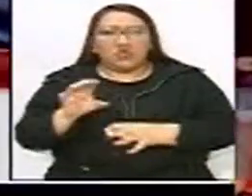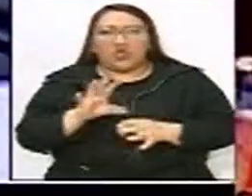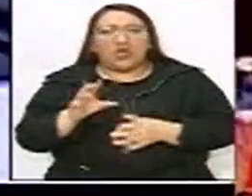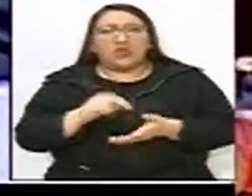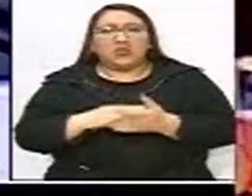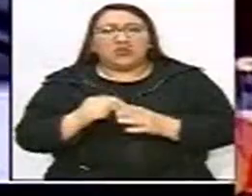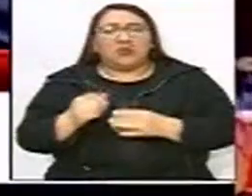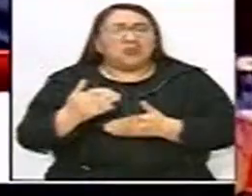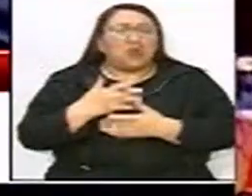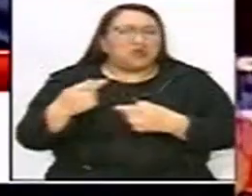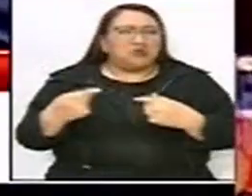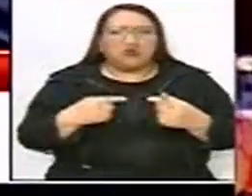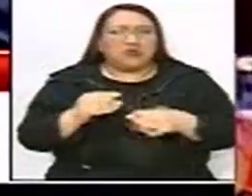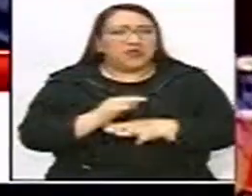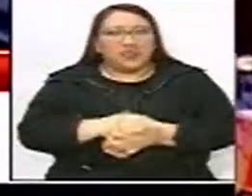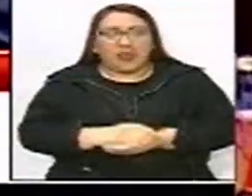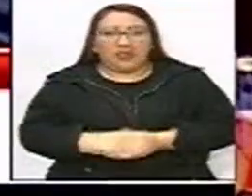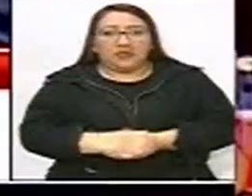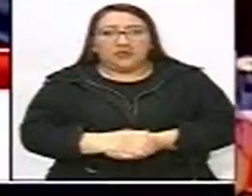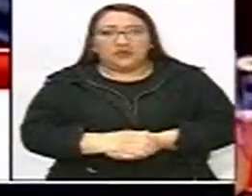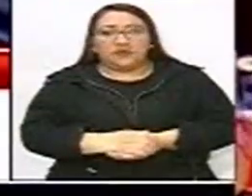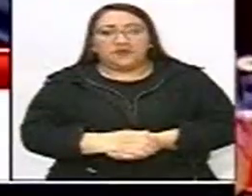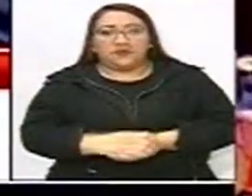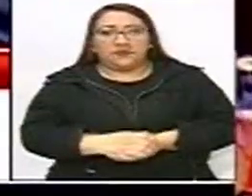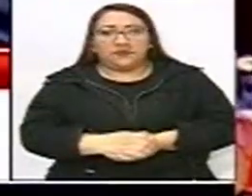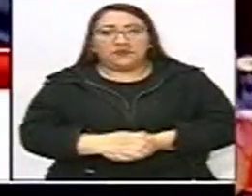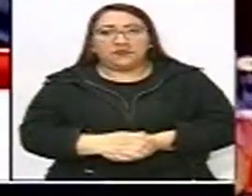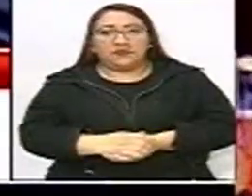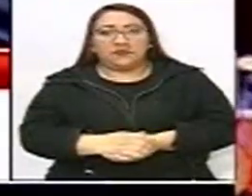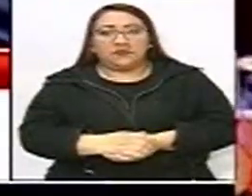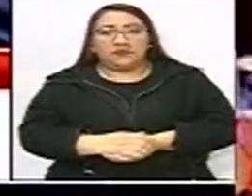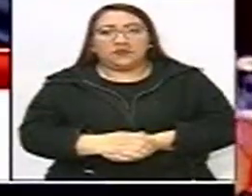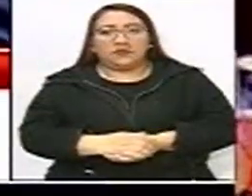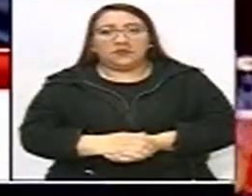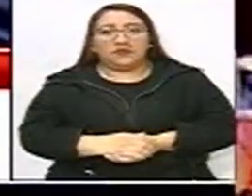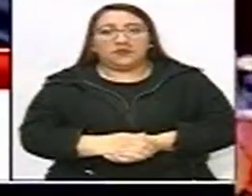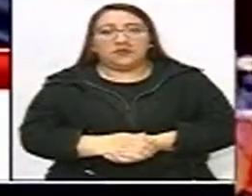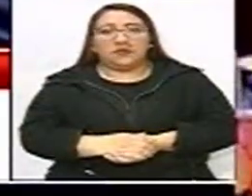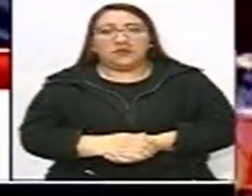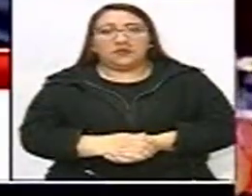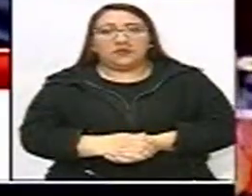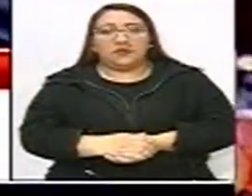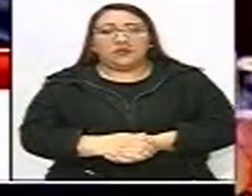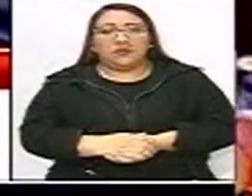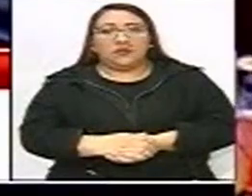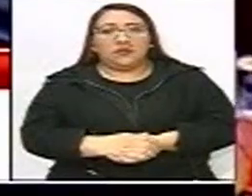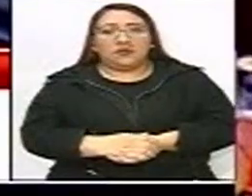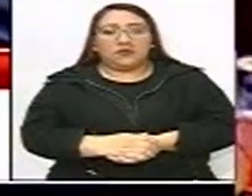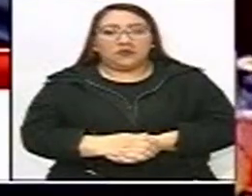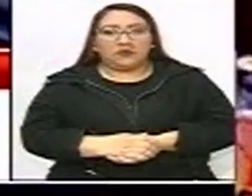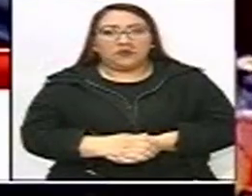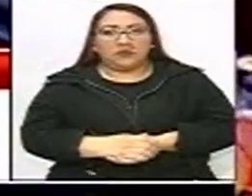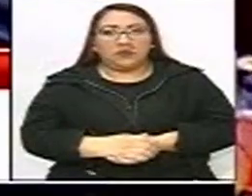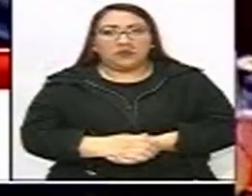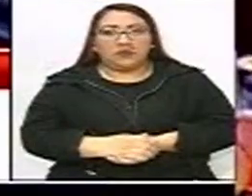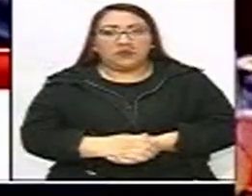ninguna circunstancia, digamos, parcializada o vista de uno o de otro de los lados.